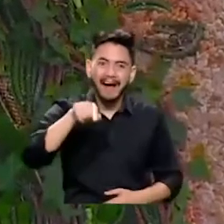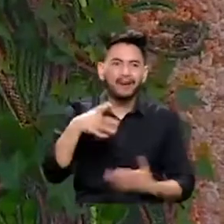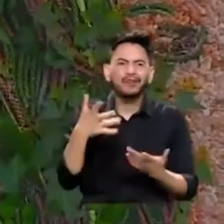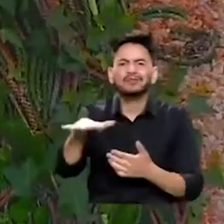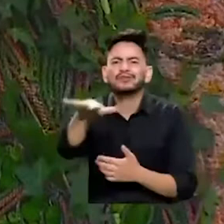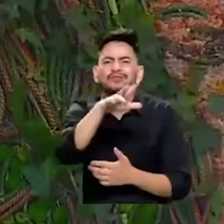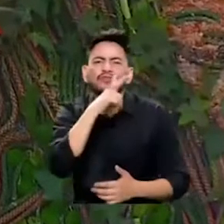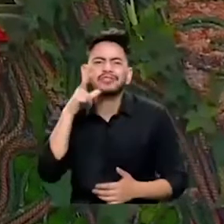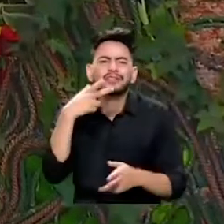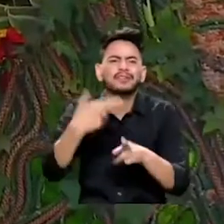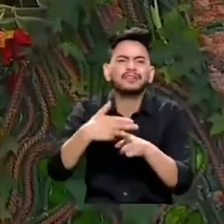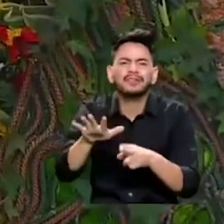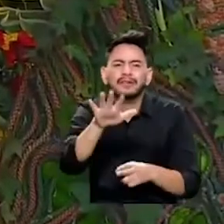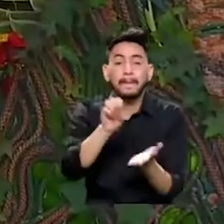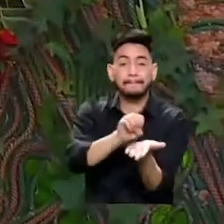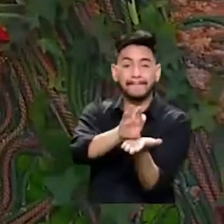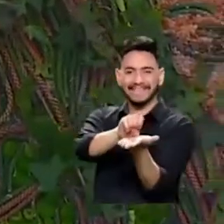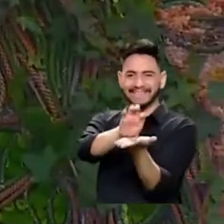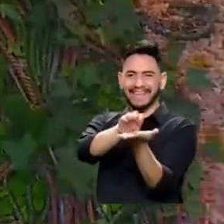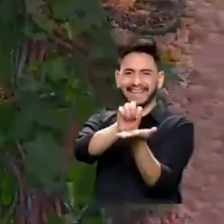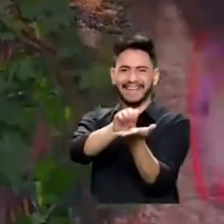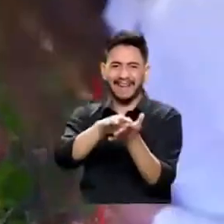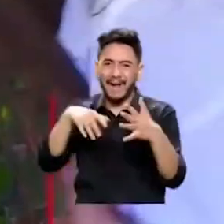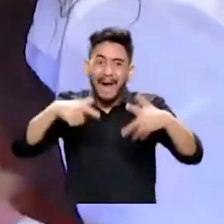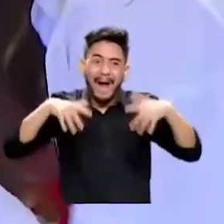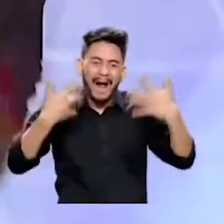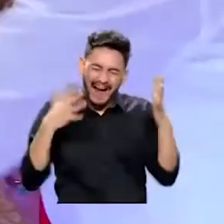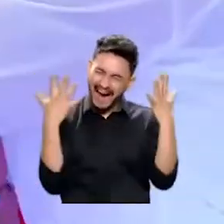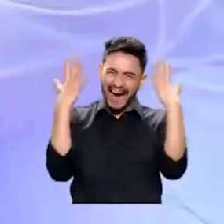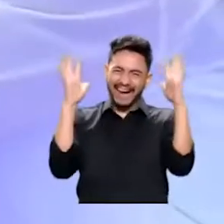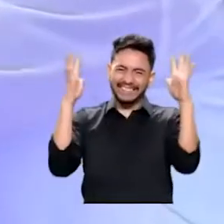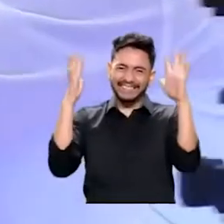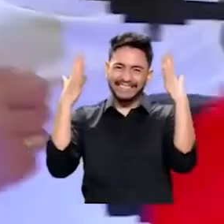lágrimas de alegría y una mano arriba. Eso, Carmen.